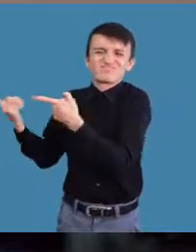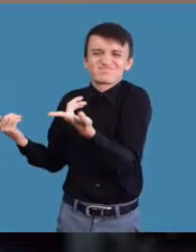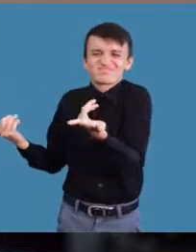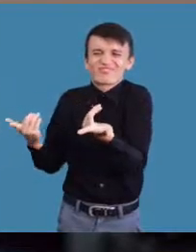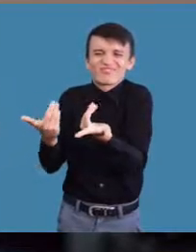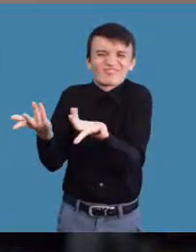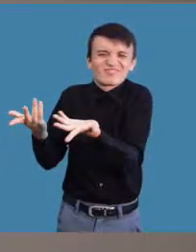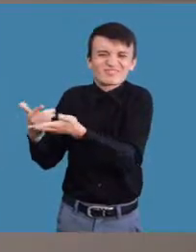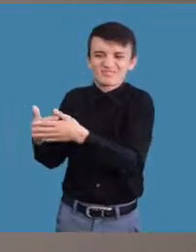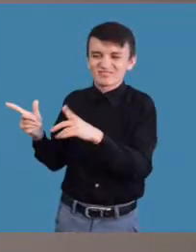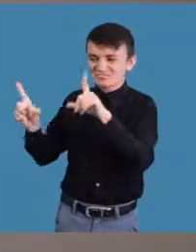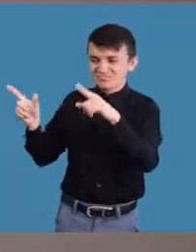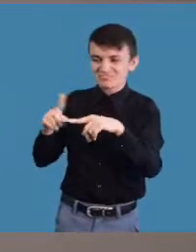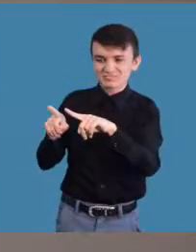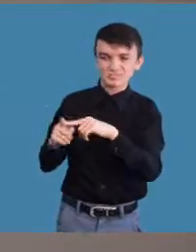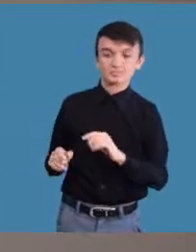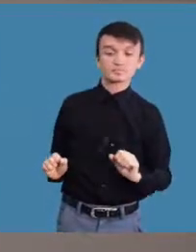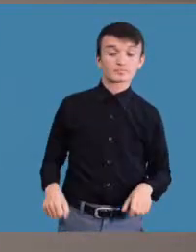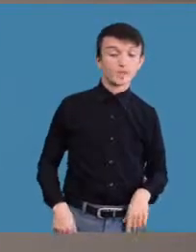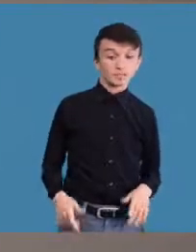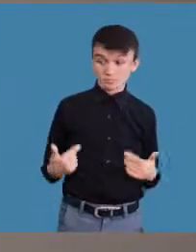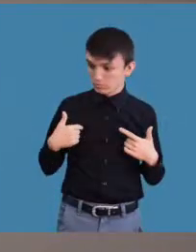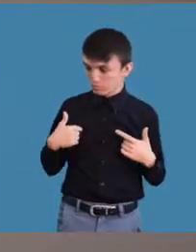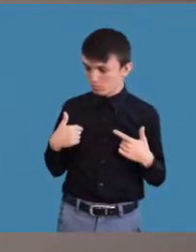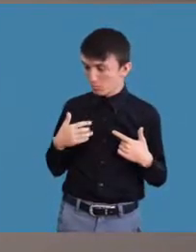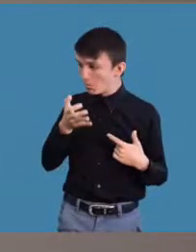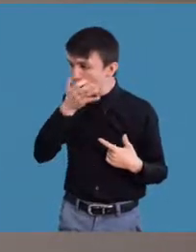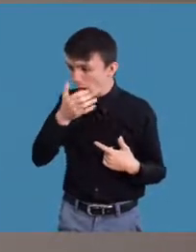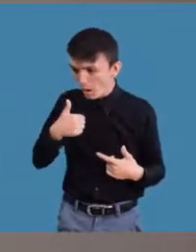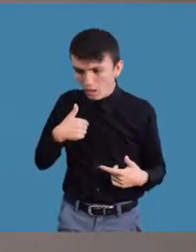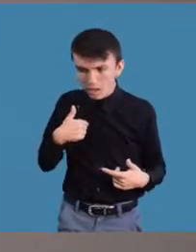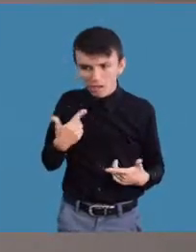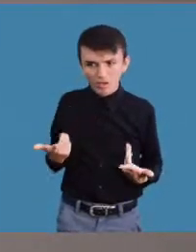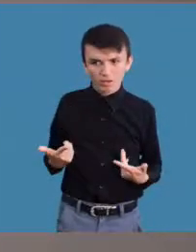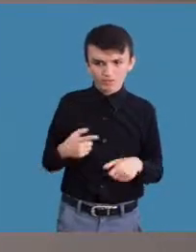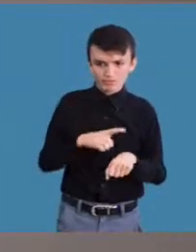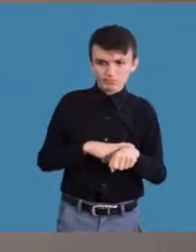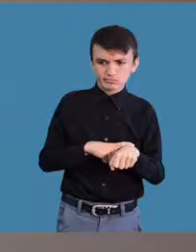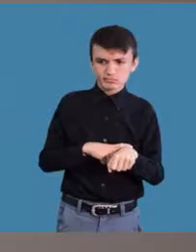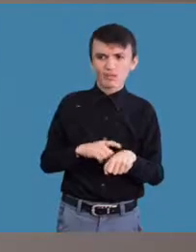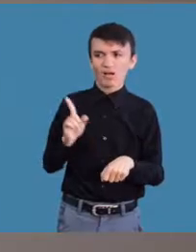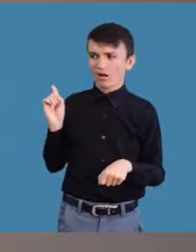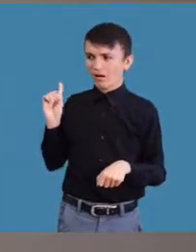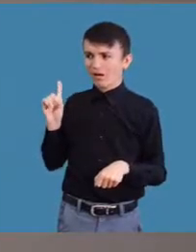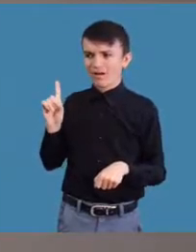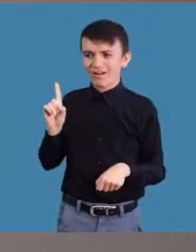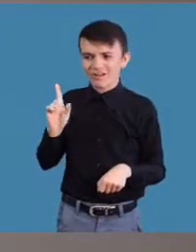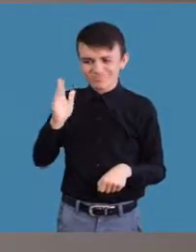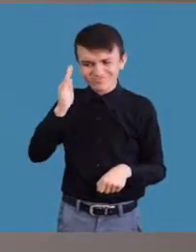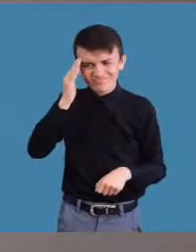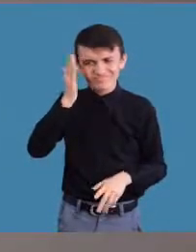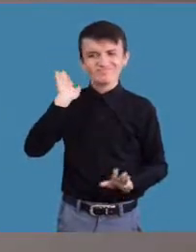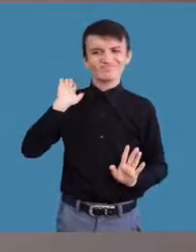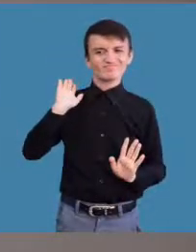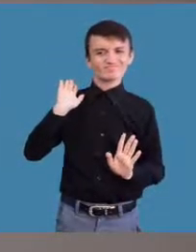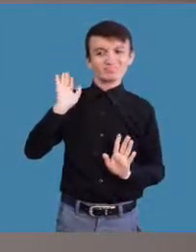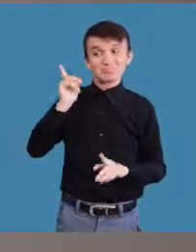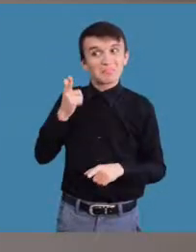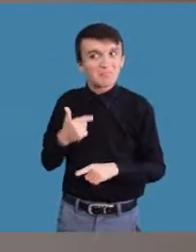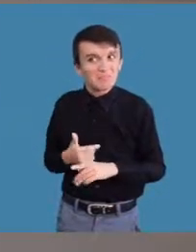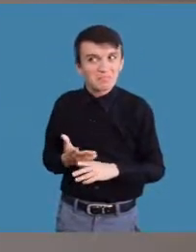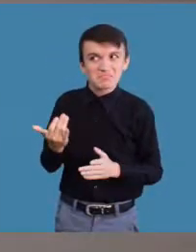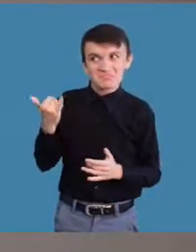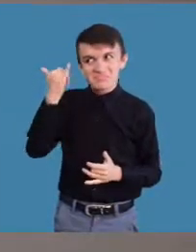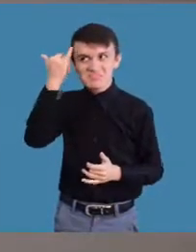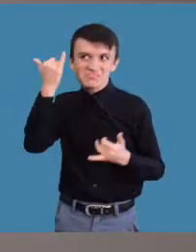muebles, enseres. Pues me cogió desprevenido, pero de pronto uno, a través del tiempo, ya sabe uno más o menos en